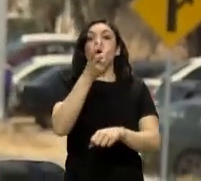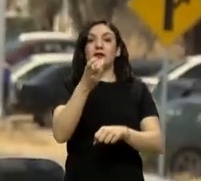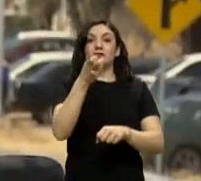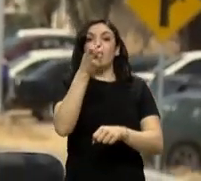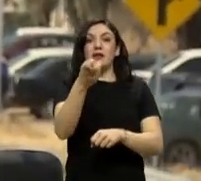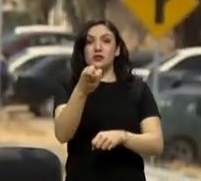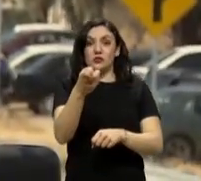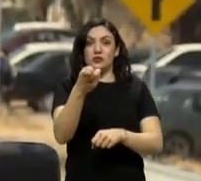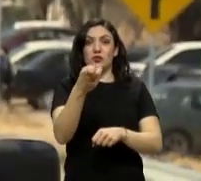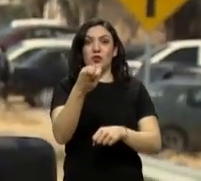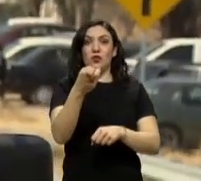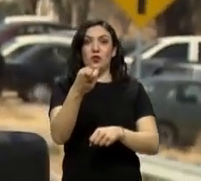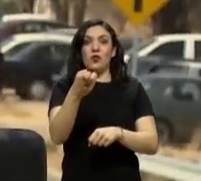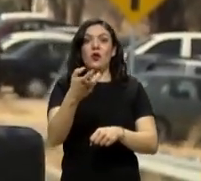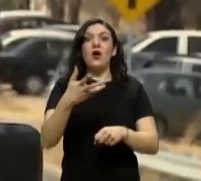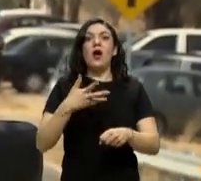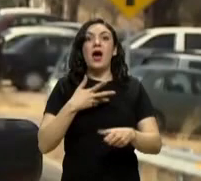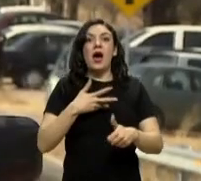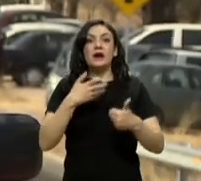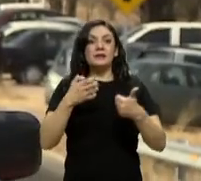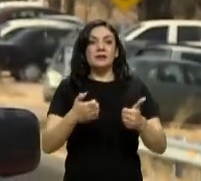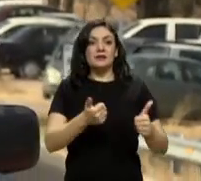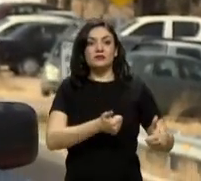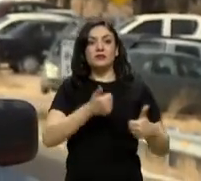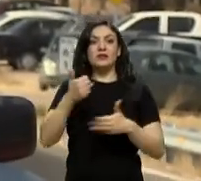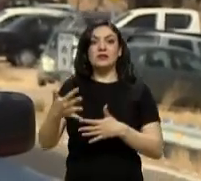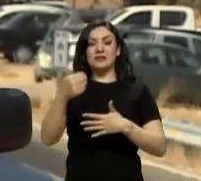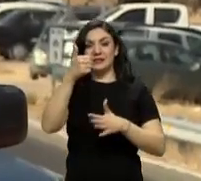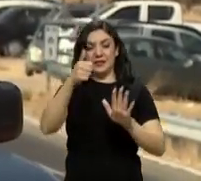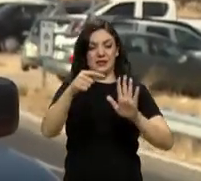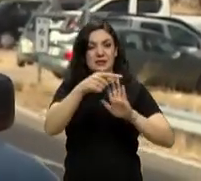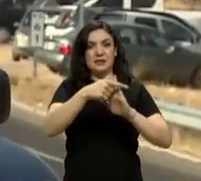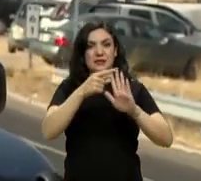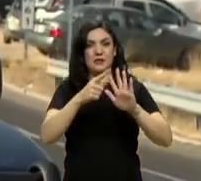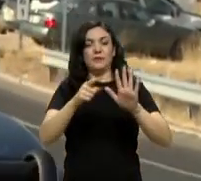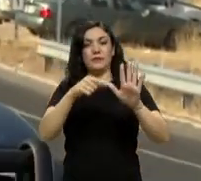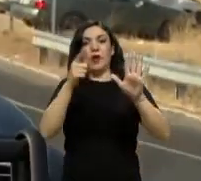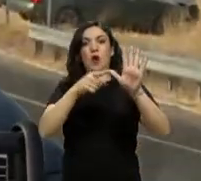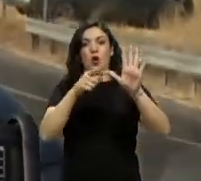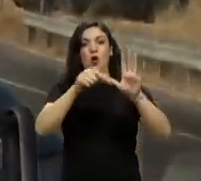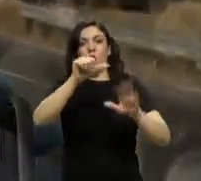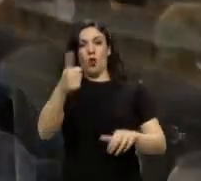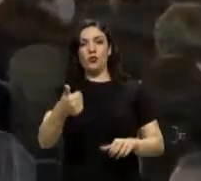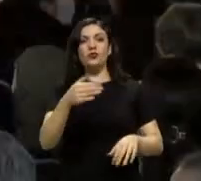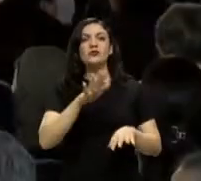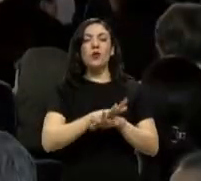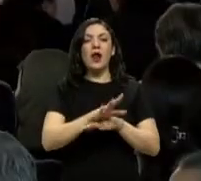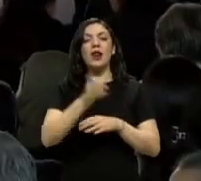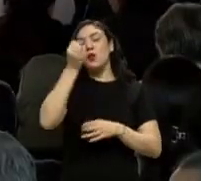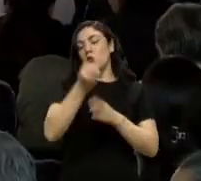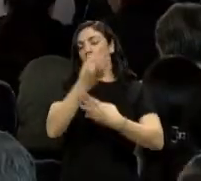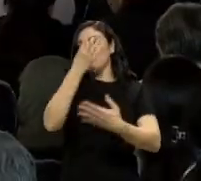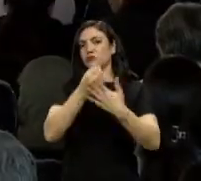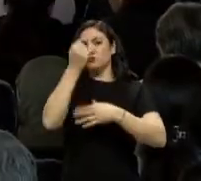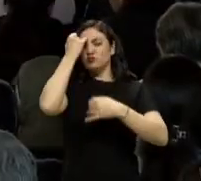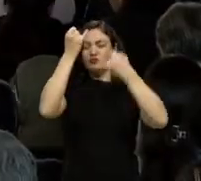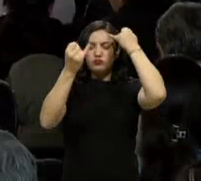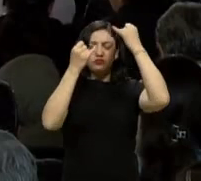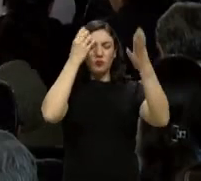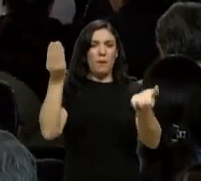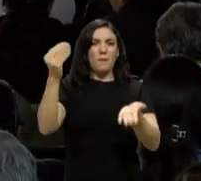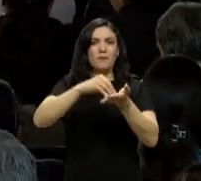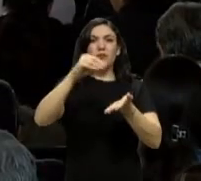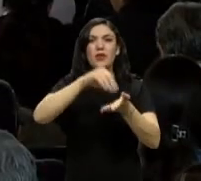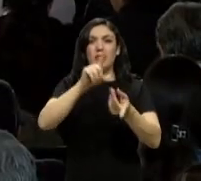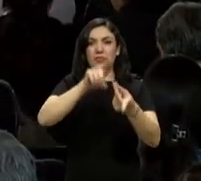esta estrategia conlleva estos seis ejes el otro eje tiene que ver con las innovaciones que se están llevando a